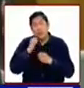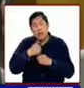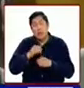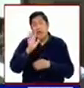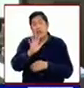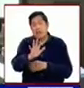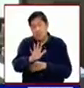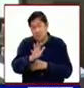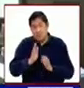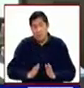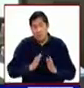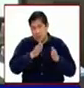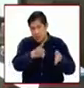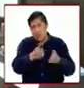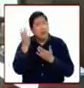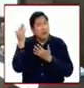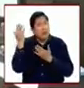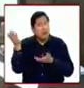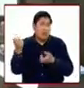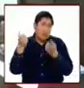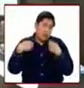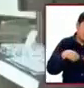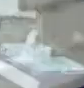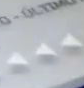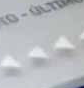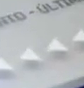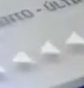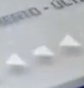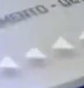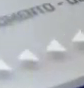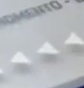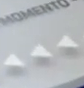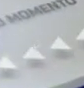mañana a las 5 de la tarde. Estamos esperando a todos los amigos.